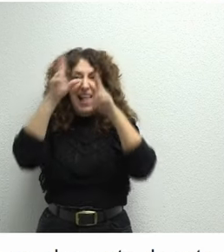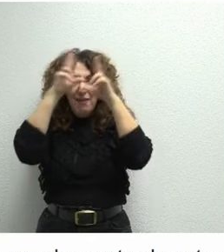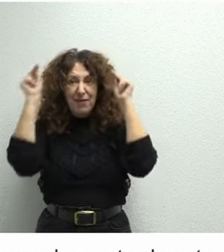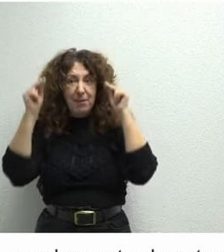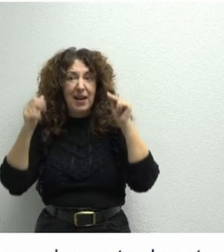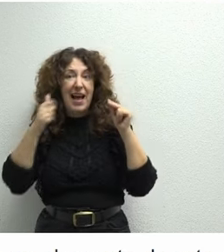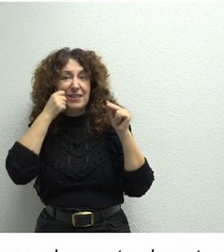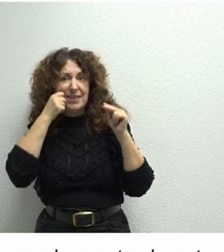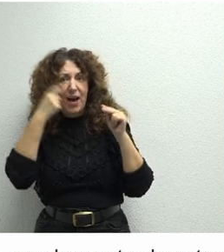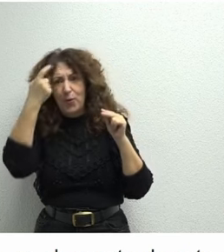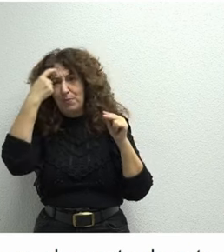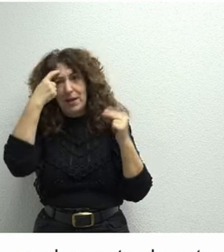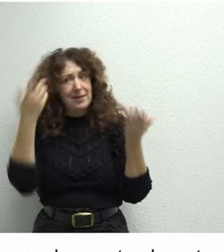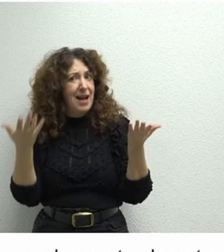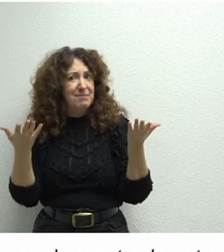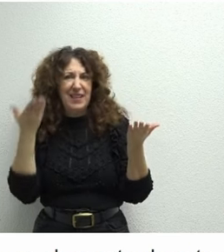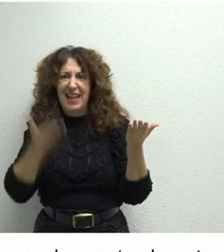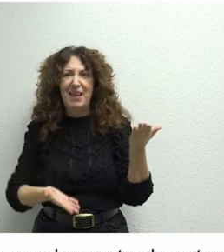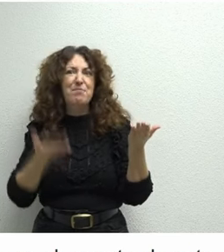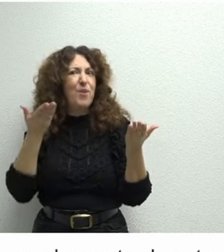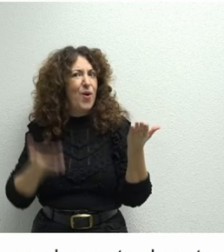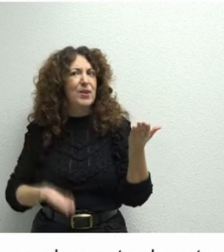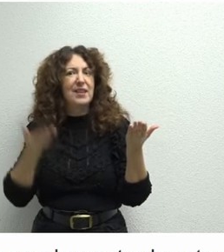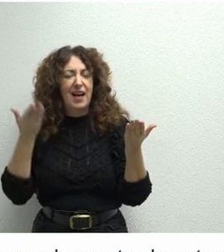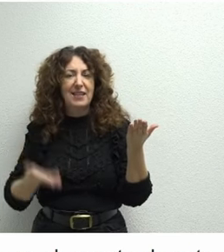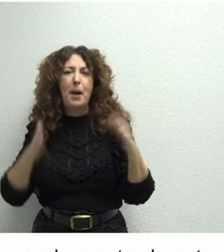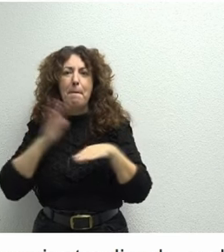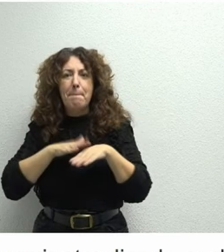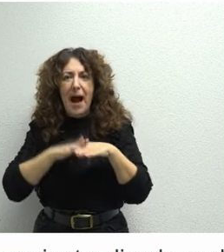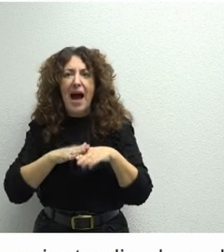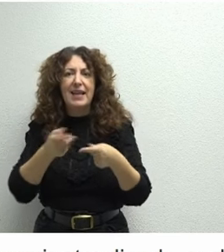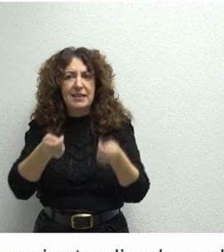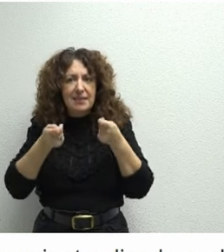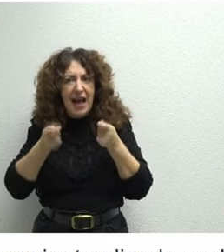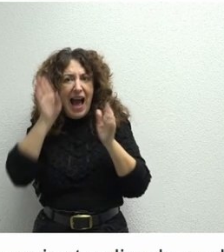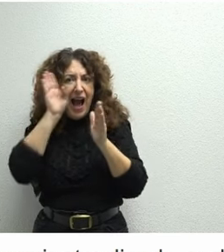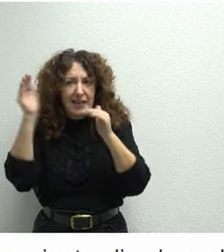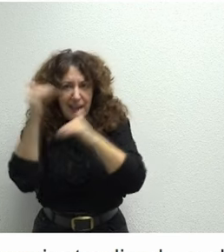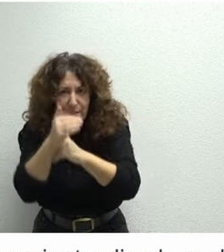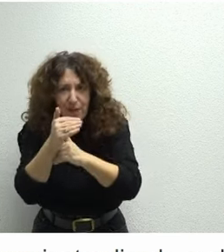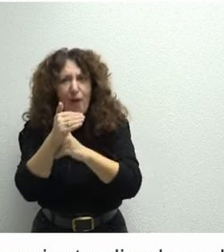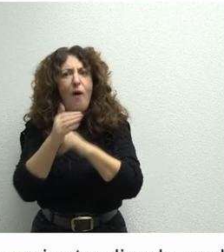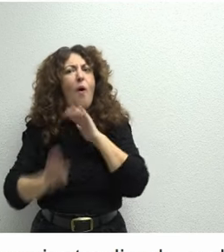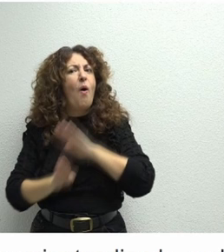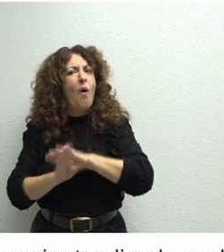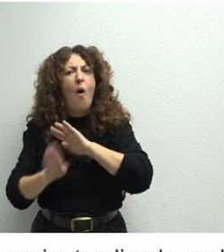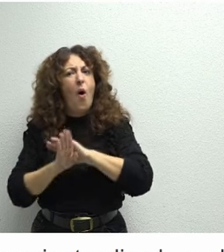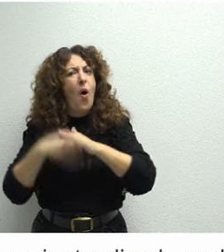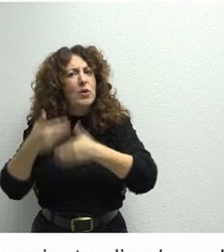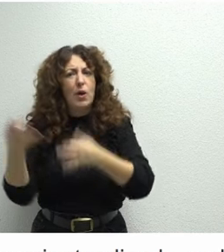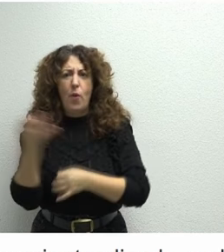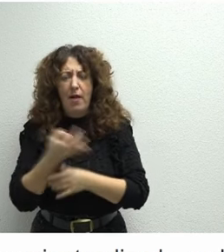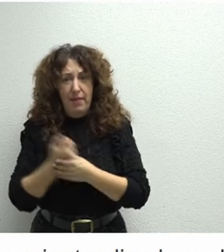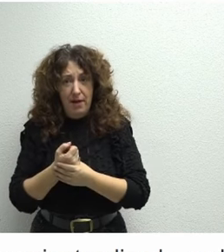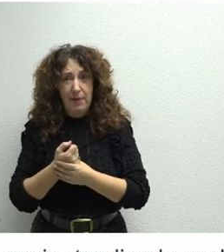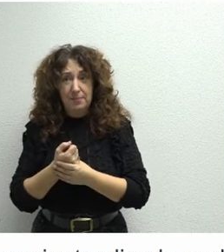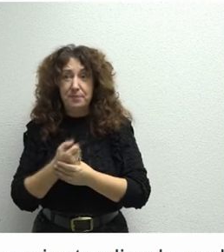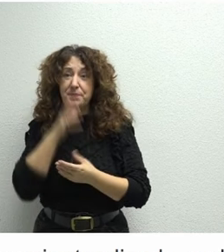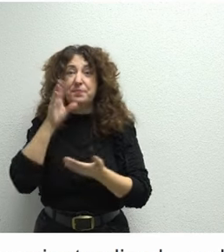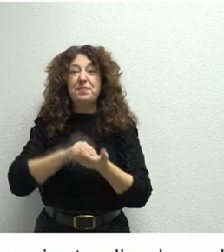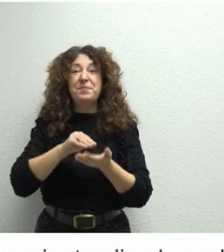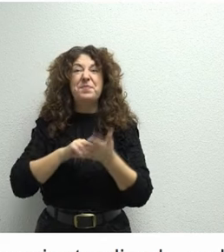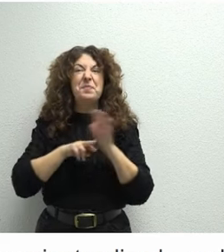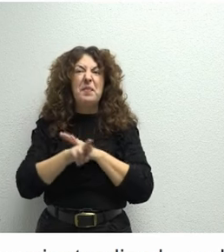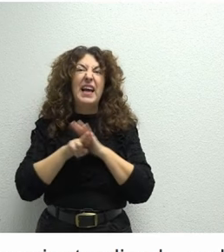importante no porque ahí es la que mantuvo fundamentalmente la atención la continuidad no porque a veces bueno en estos tipos de